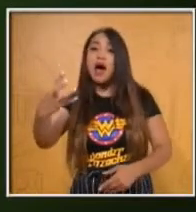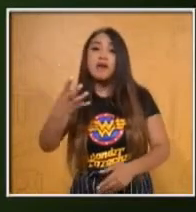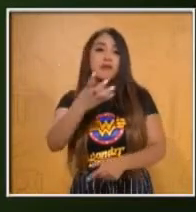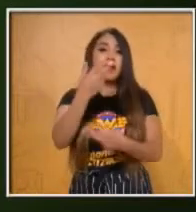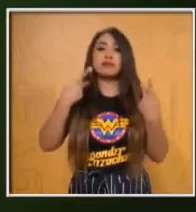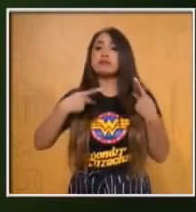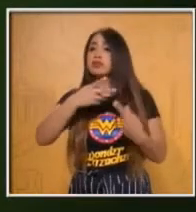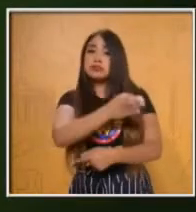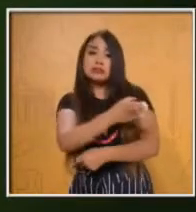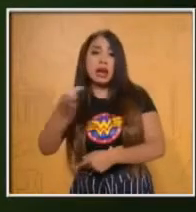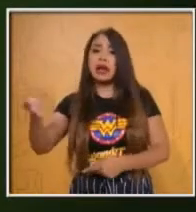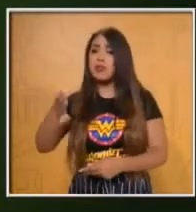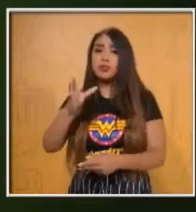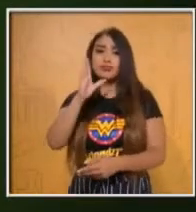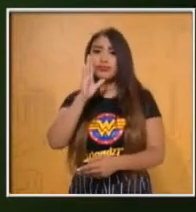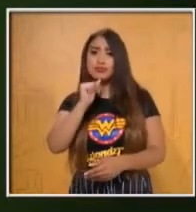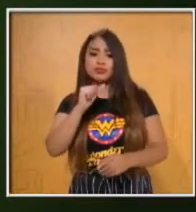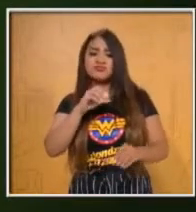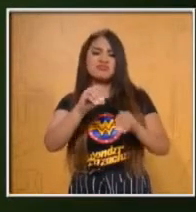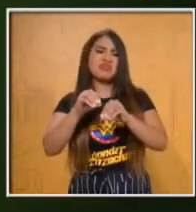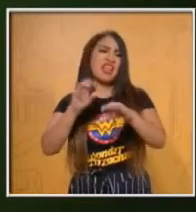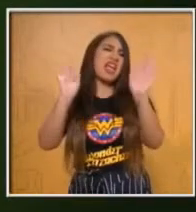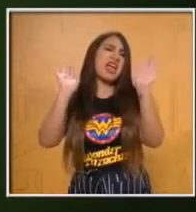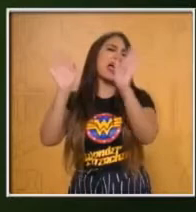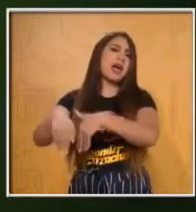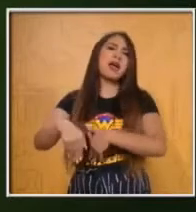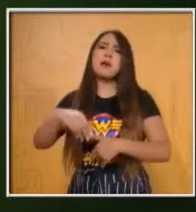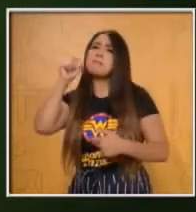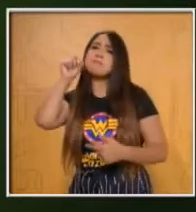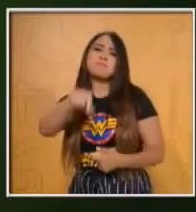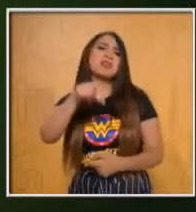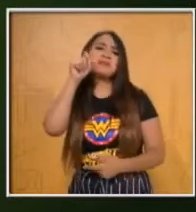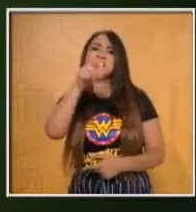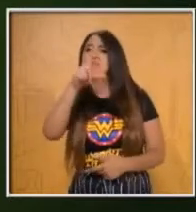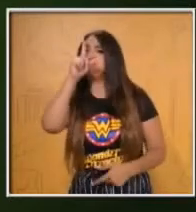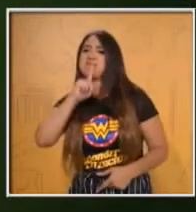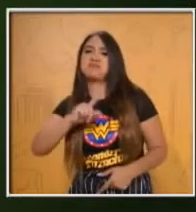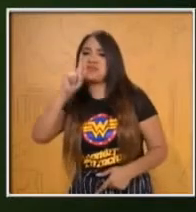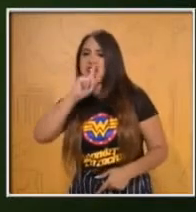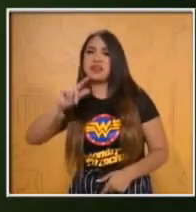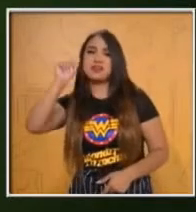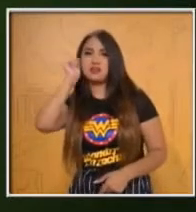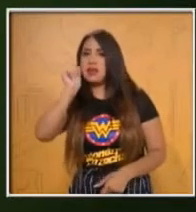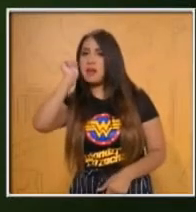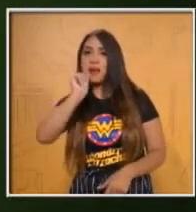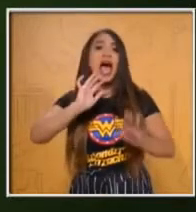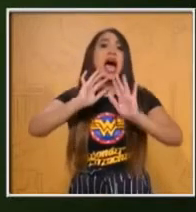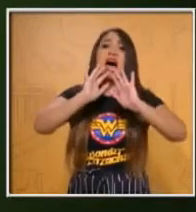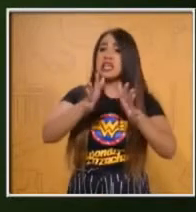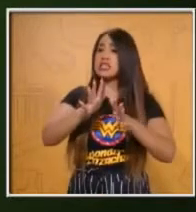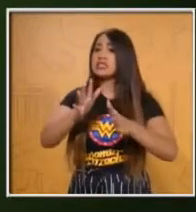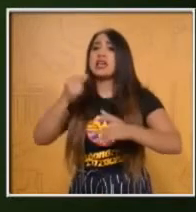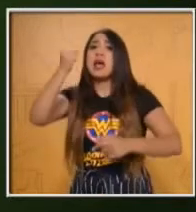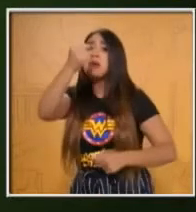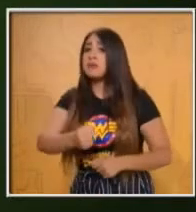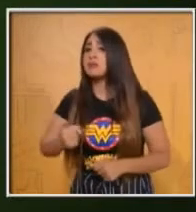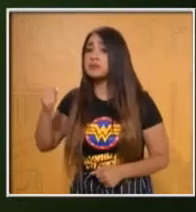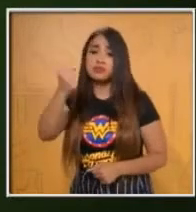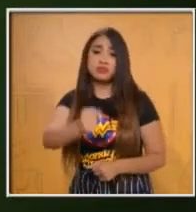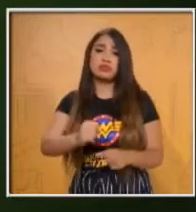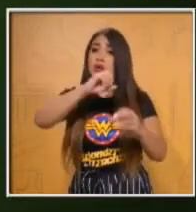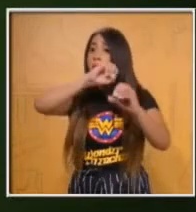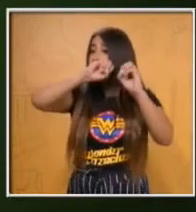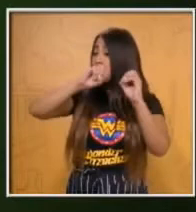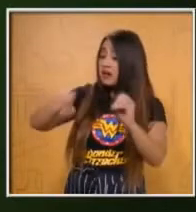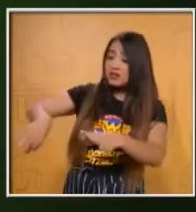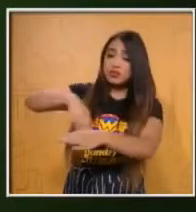movieron, pues pensaron que era otra de sus bromas. Y así fue como el pastorcito perdió todas